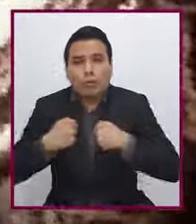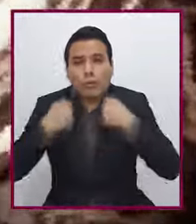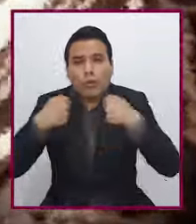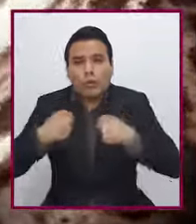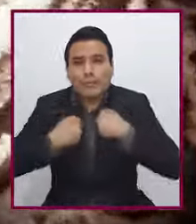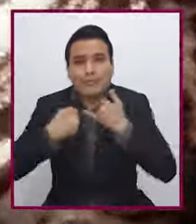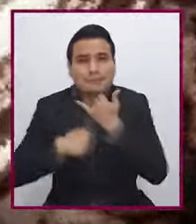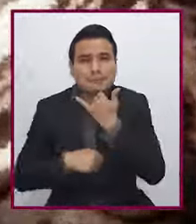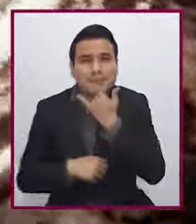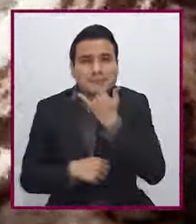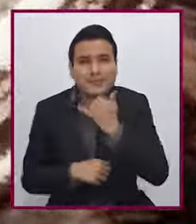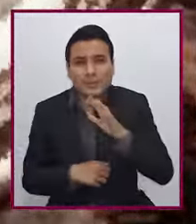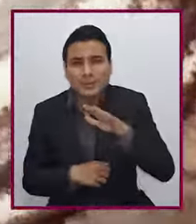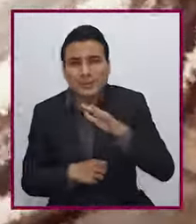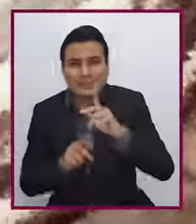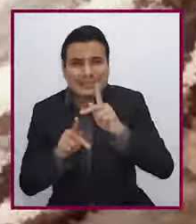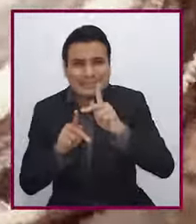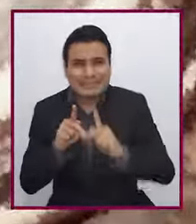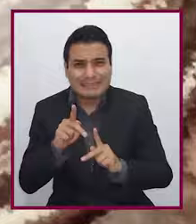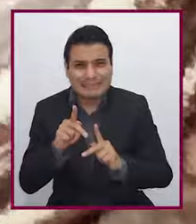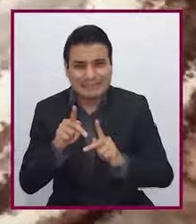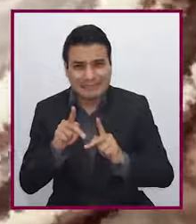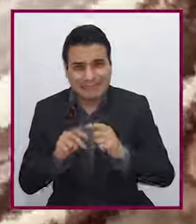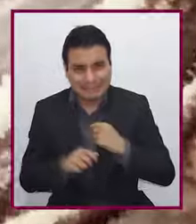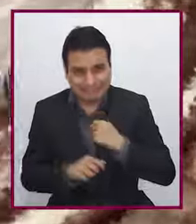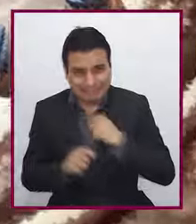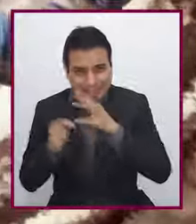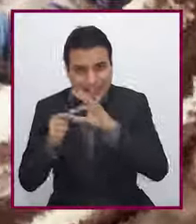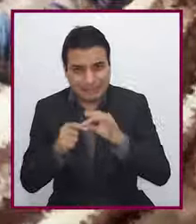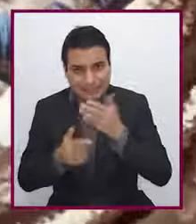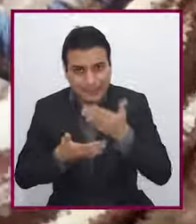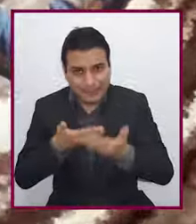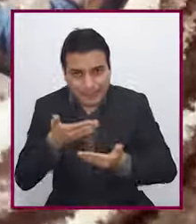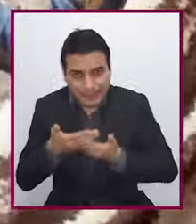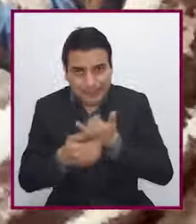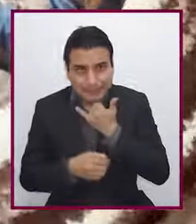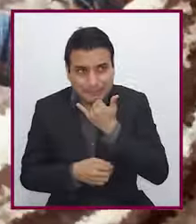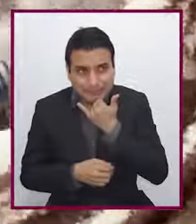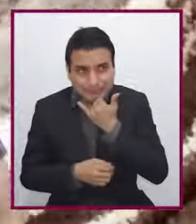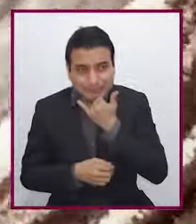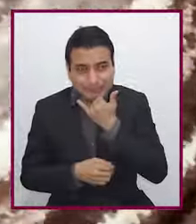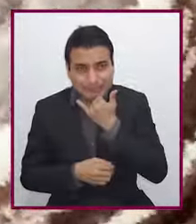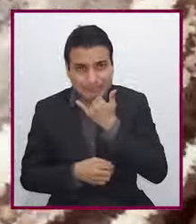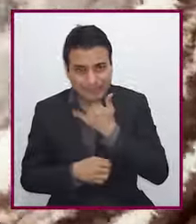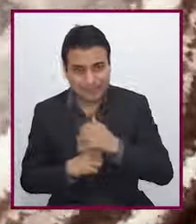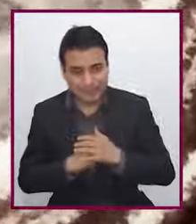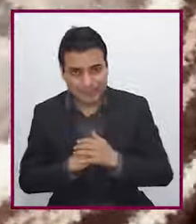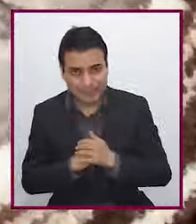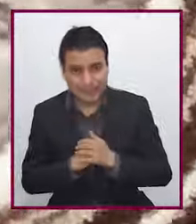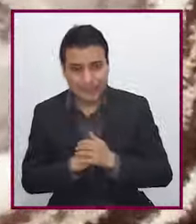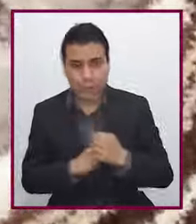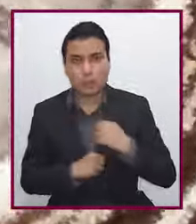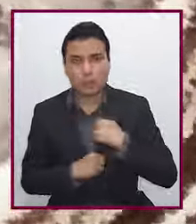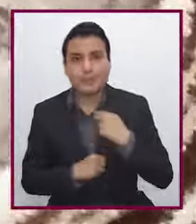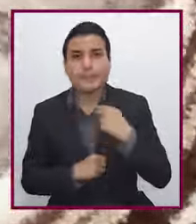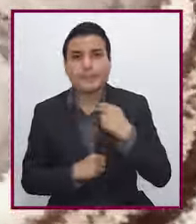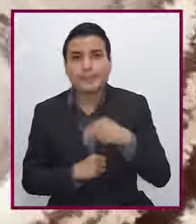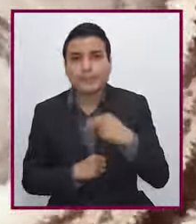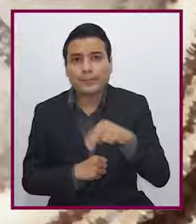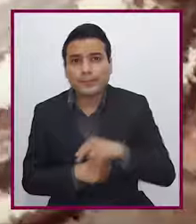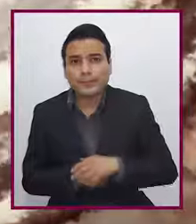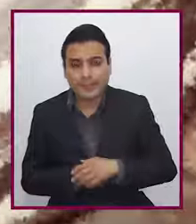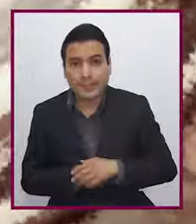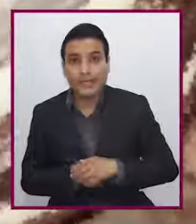tardes, jovencitos. Disculpen la interrupción y que me presente así sin que me hayan invitado.